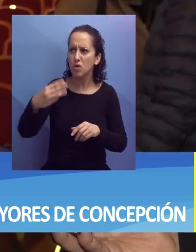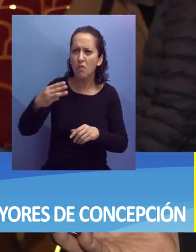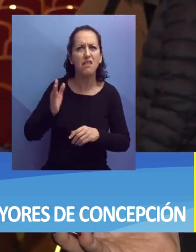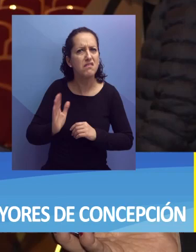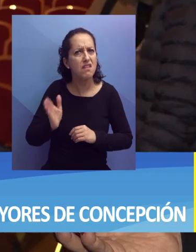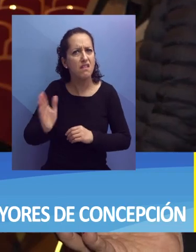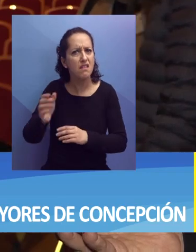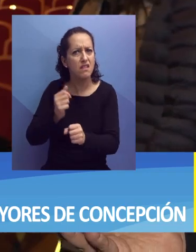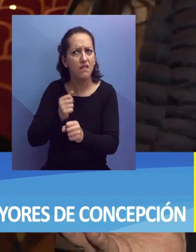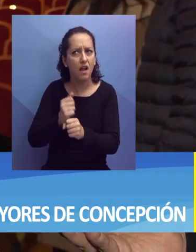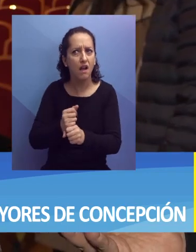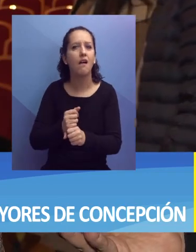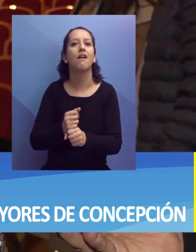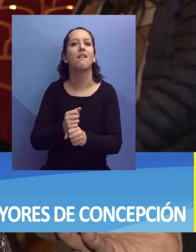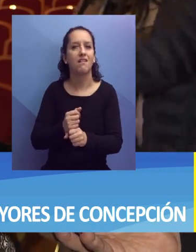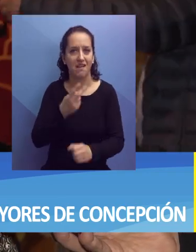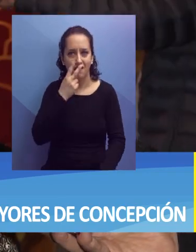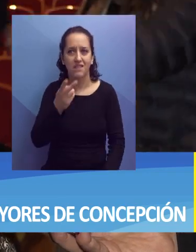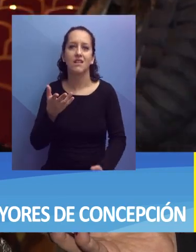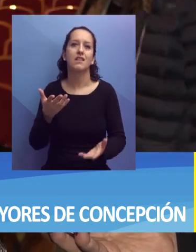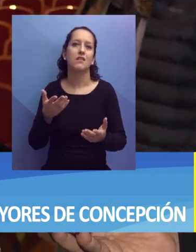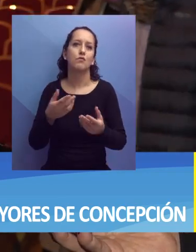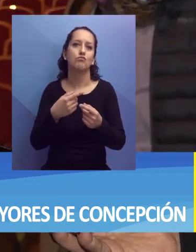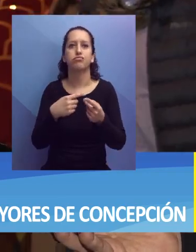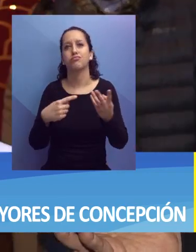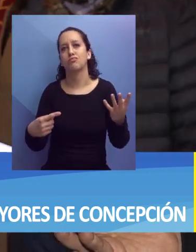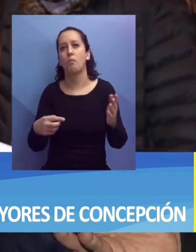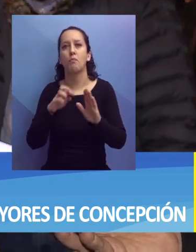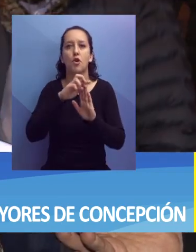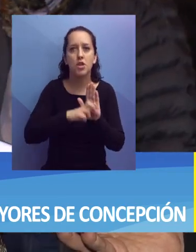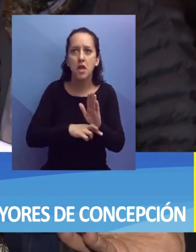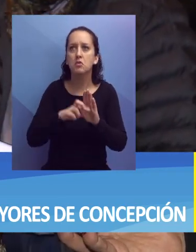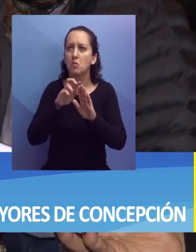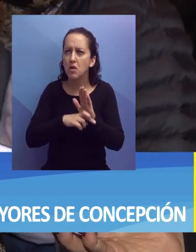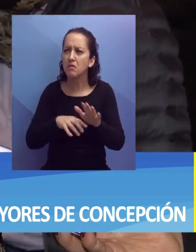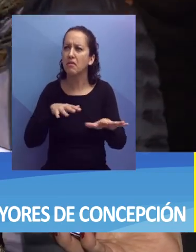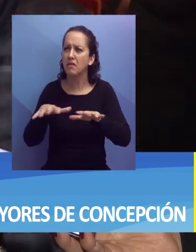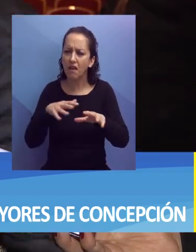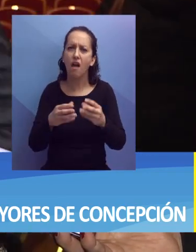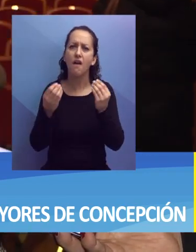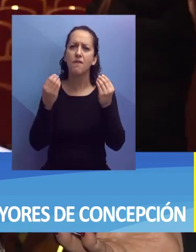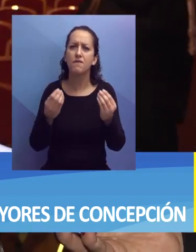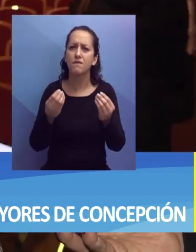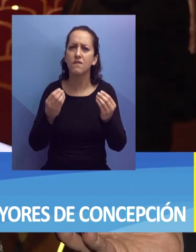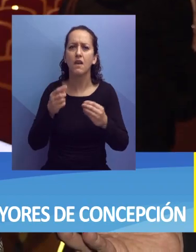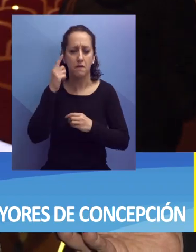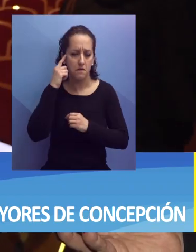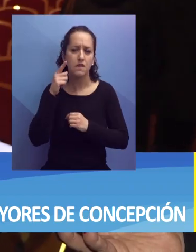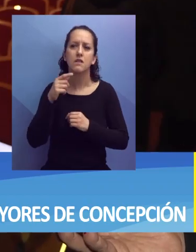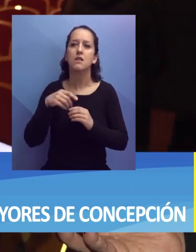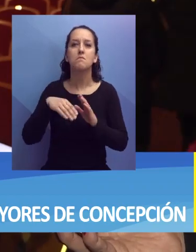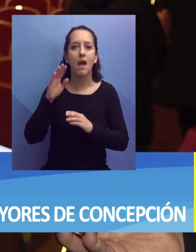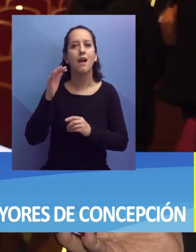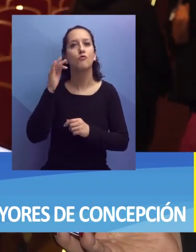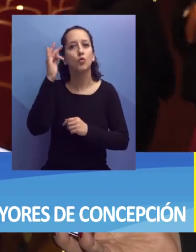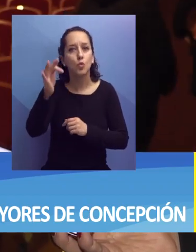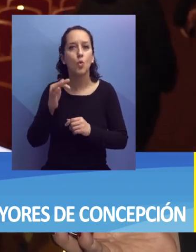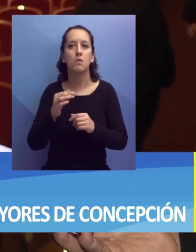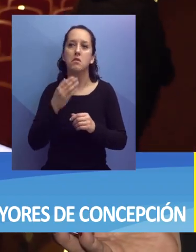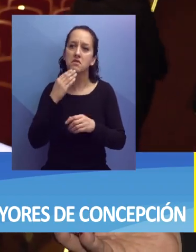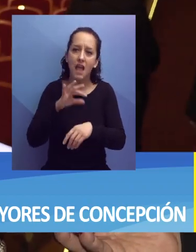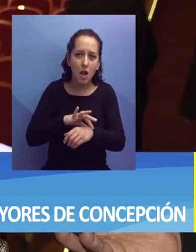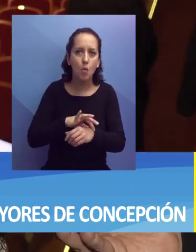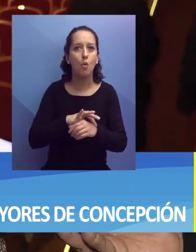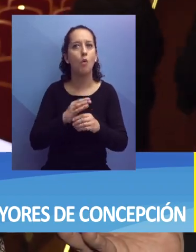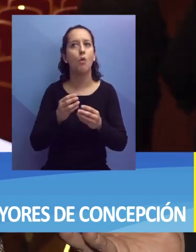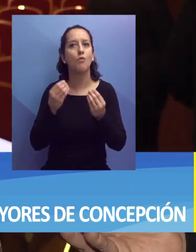siguió trabajando. Eso se refleja hoy día en todos los proyectos que se han visto. Y me voy muy contenta porque también hay muchos proyectos a futuro, sobre todo en